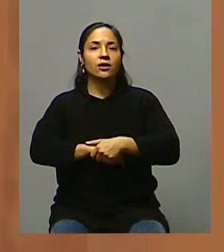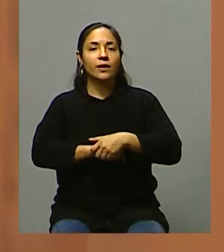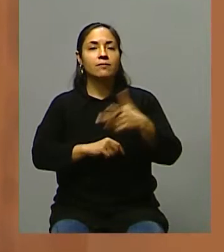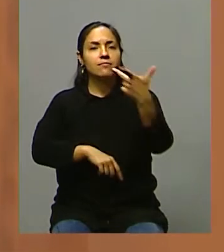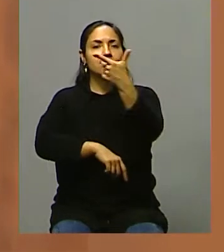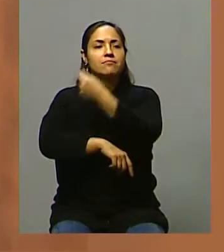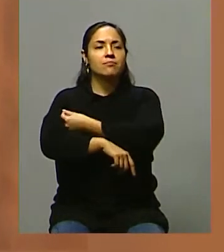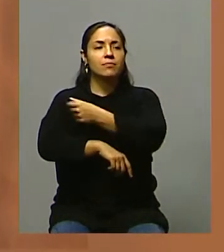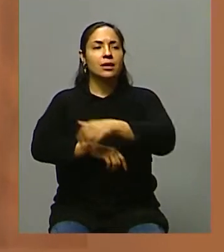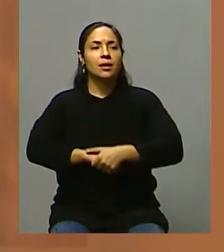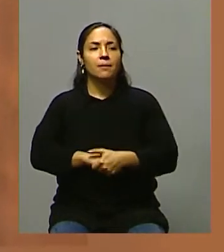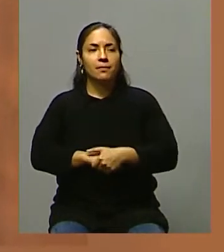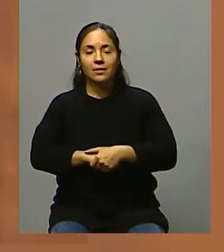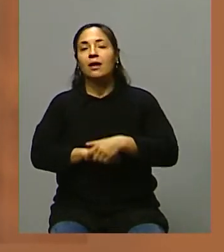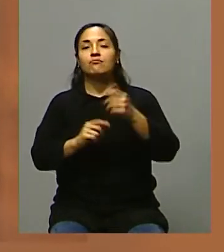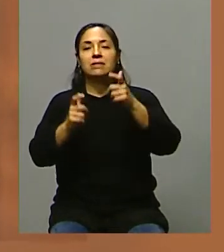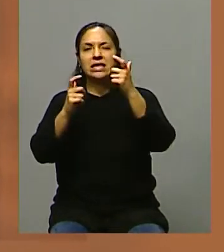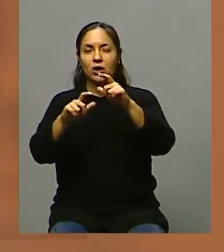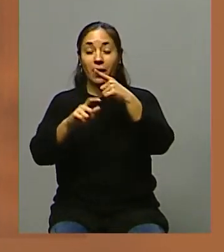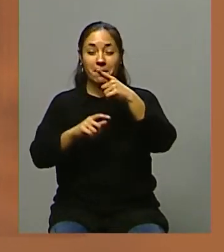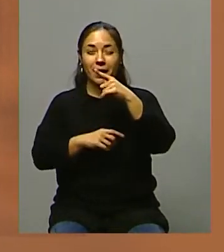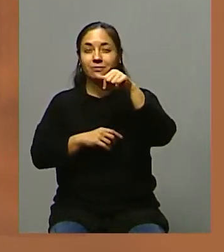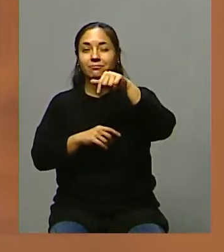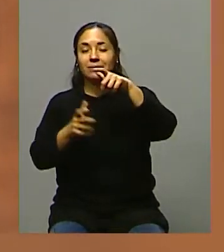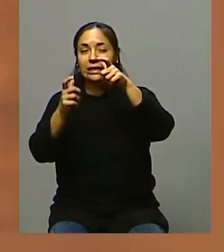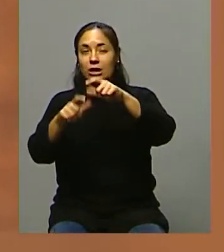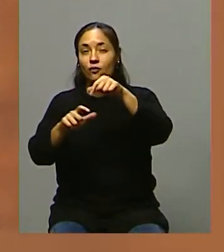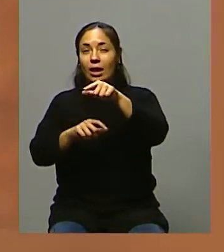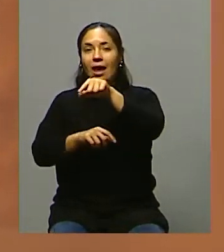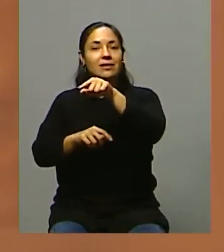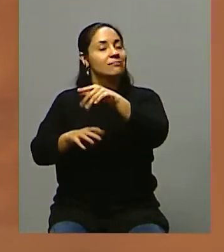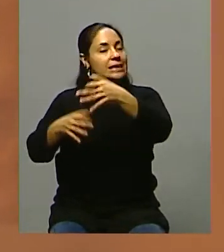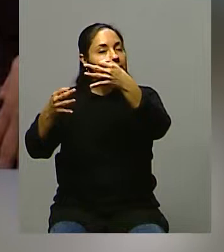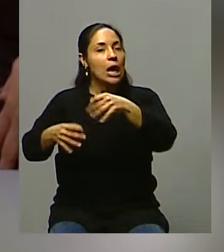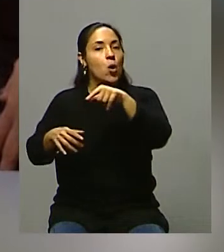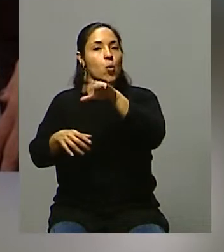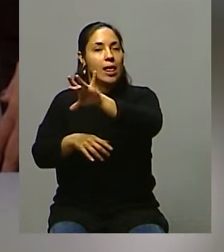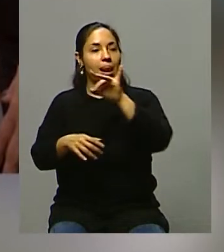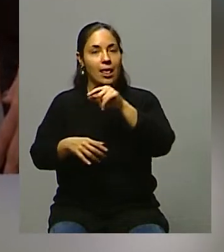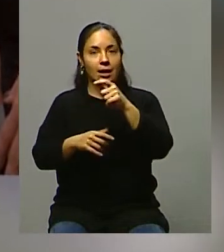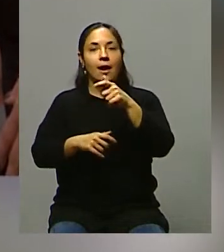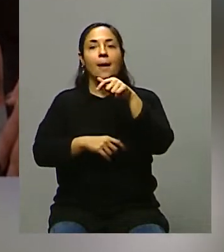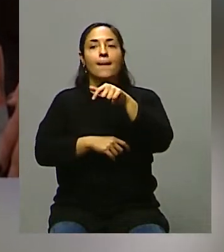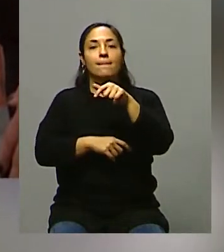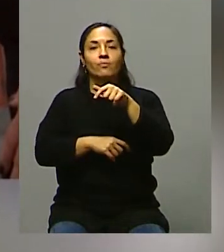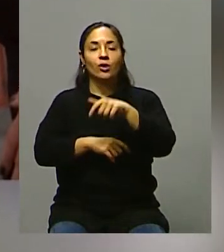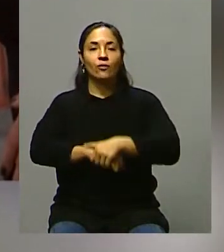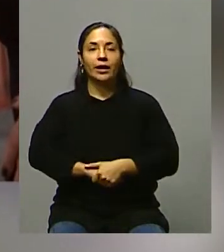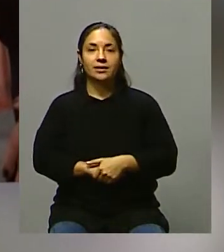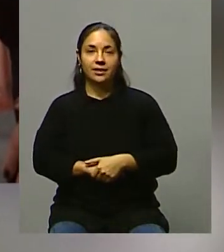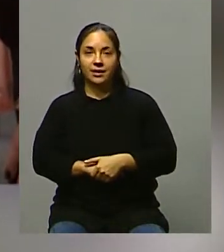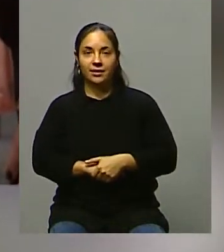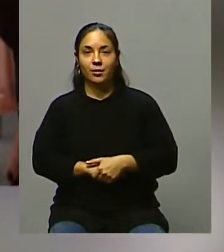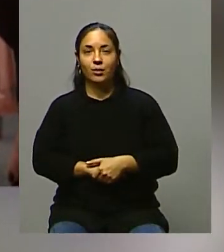fue es una vacuna inactivada. La verdad que se plantea una vacuna muy segura, ¿sí? Sí. O sea, desde la seguridad estaba bastante bien.